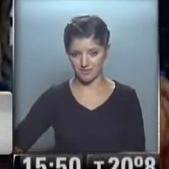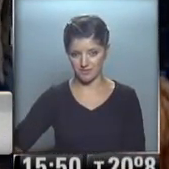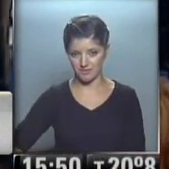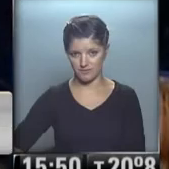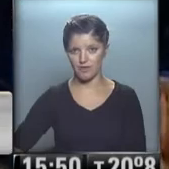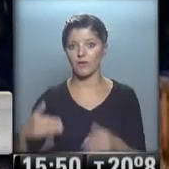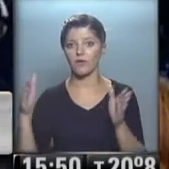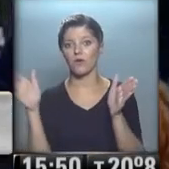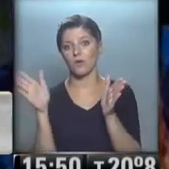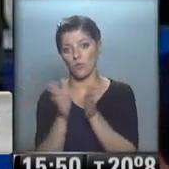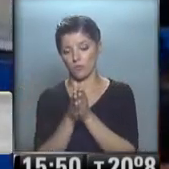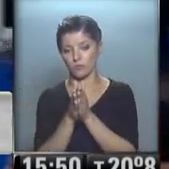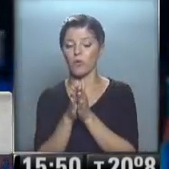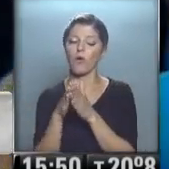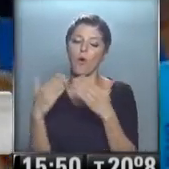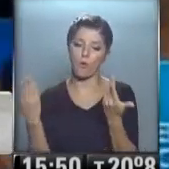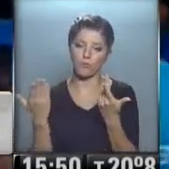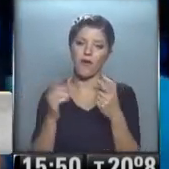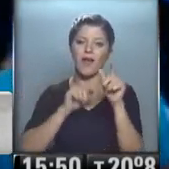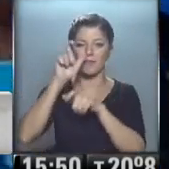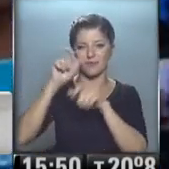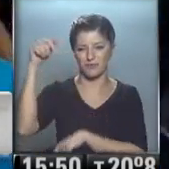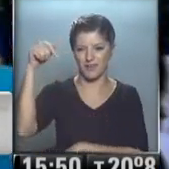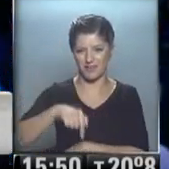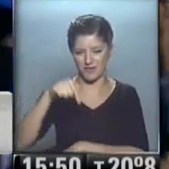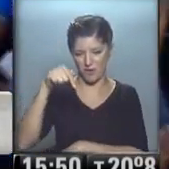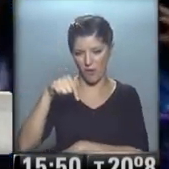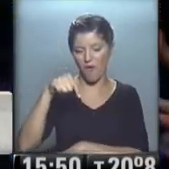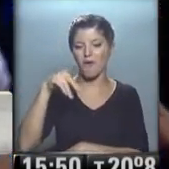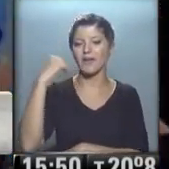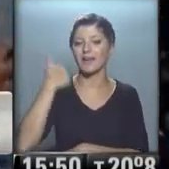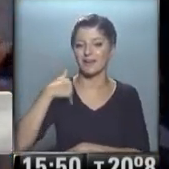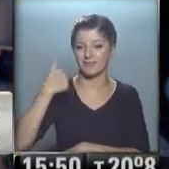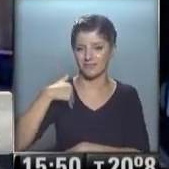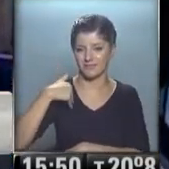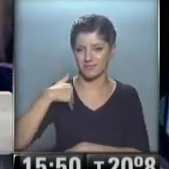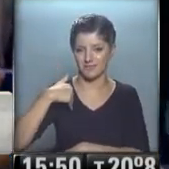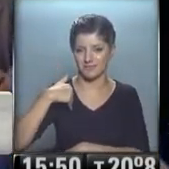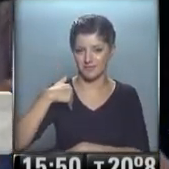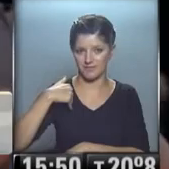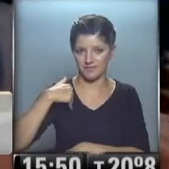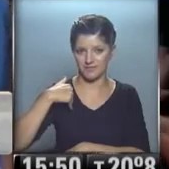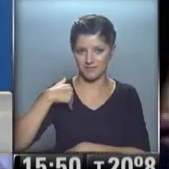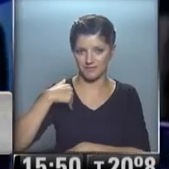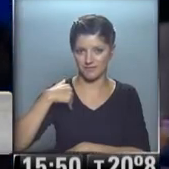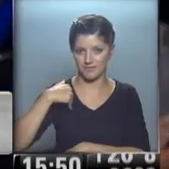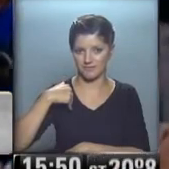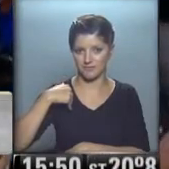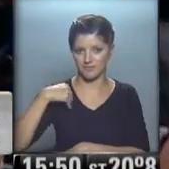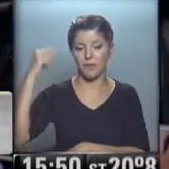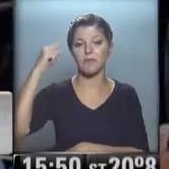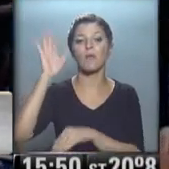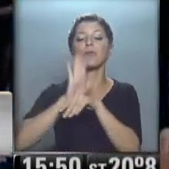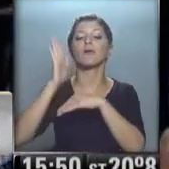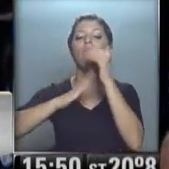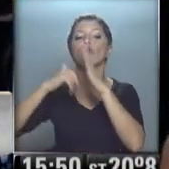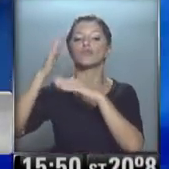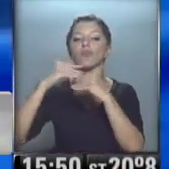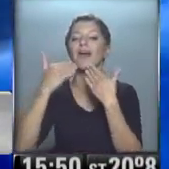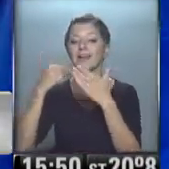a quienes hoy son parte en la Argentina de la construcción a través de la iglesia, descubre una